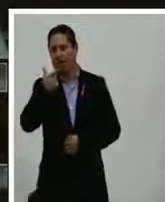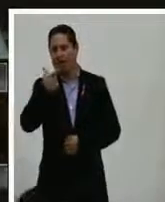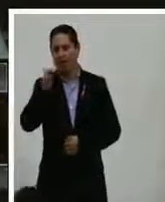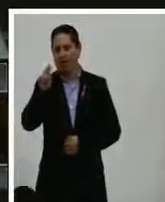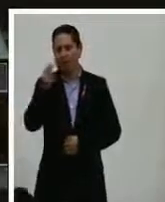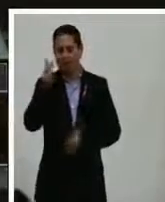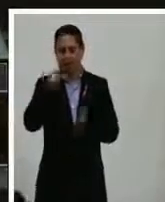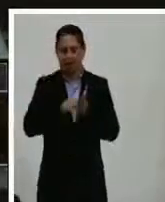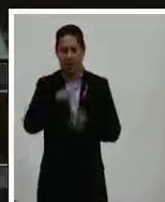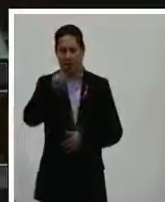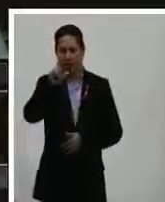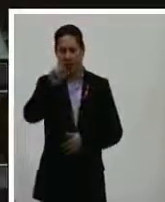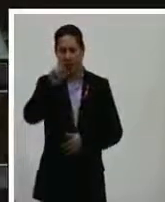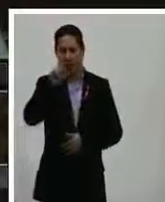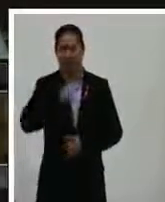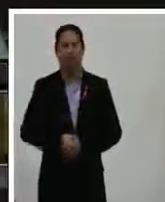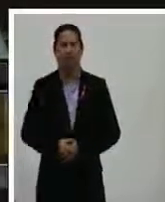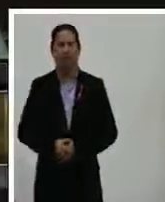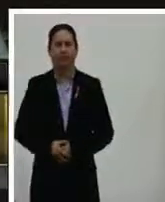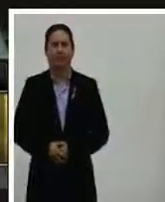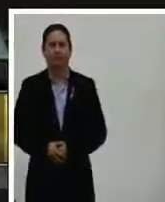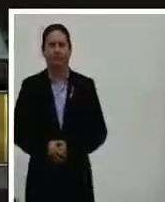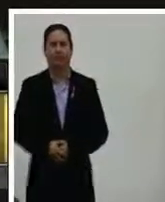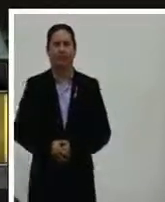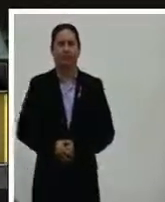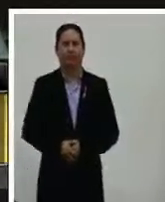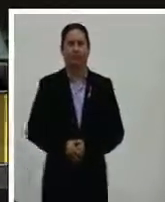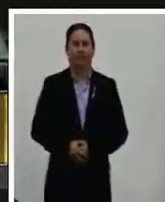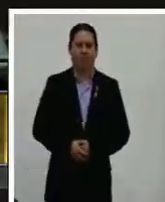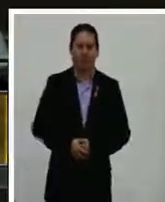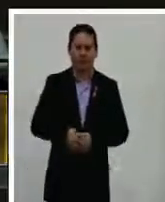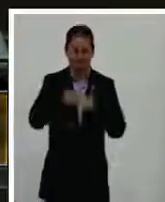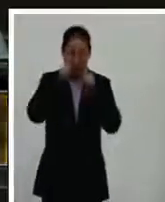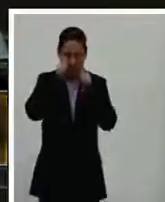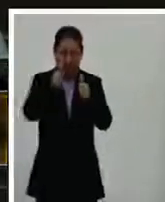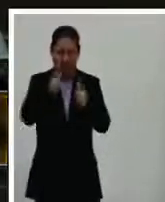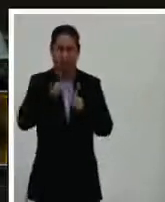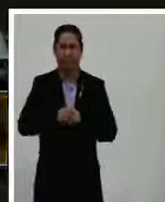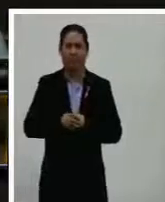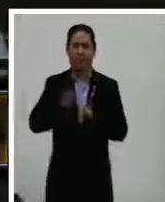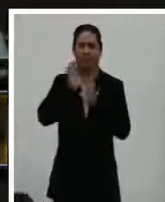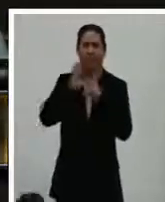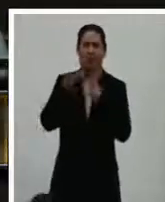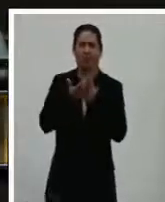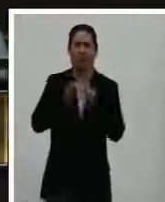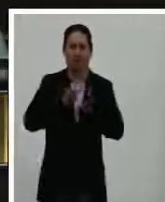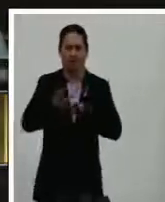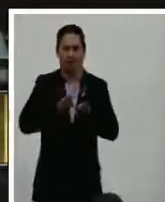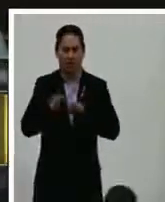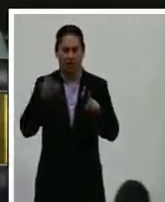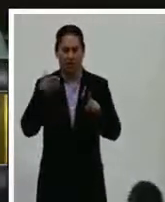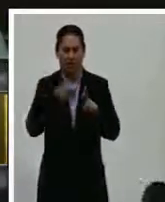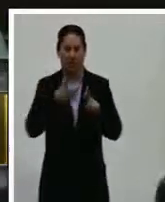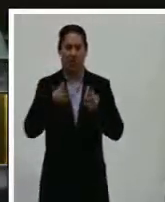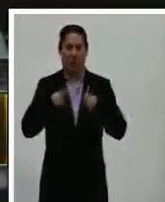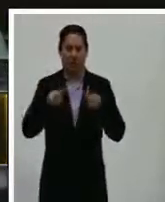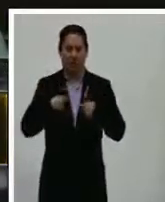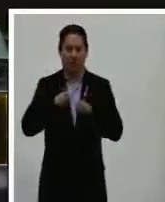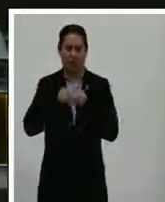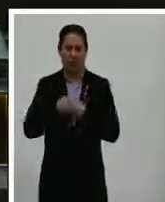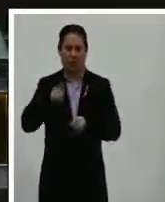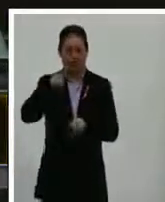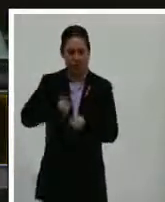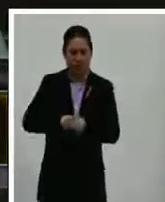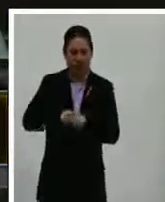del mes de noviembre de 2020 atentamente por la comisión de trabajo y previsión social del